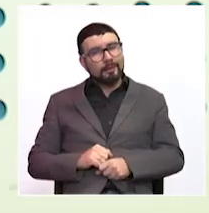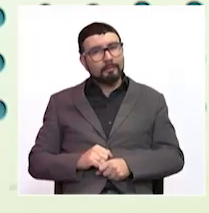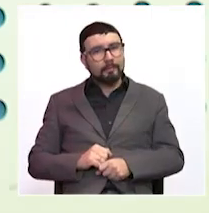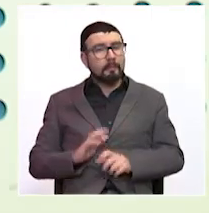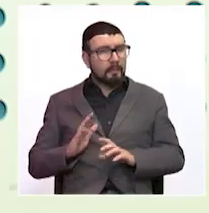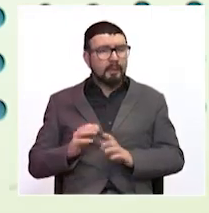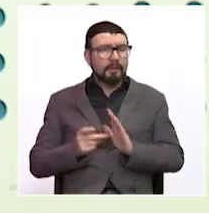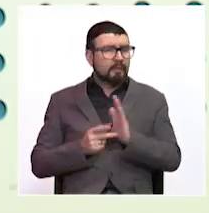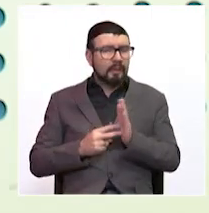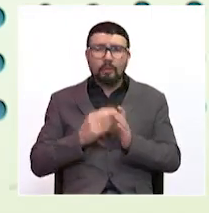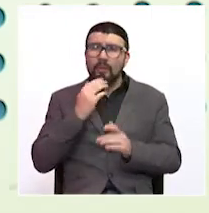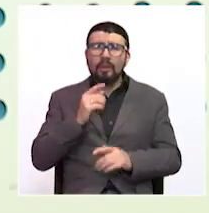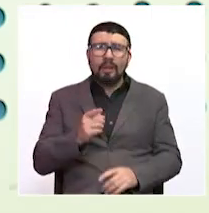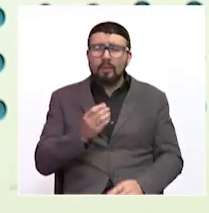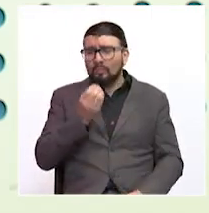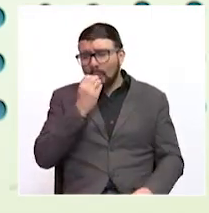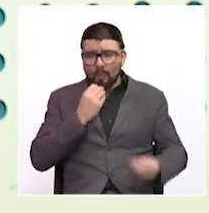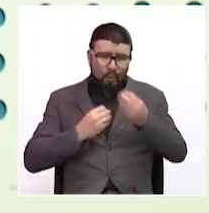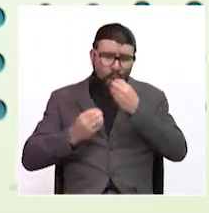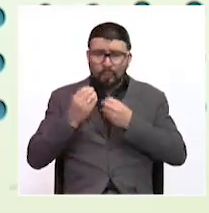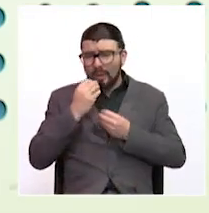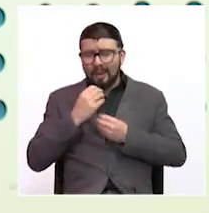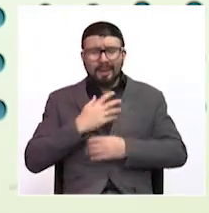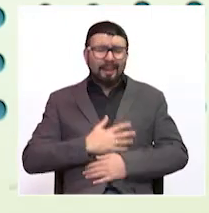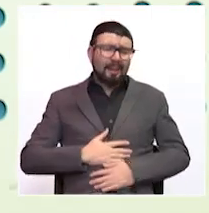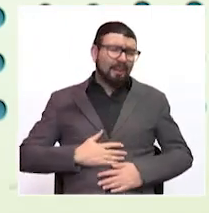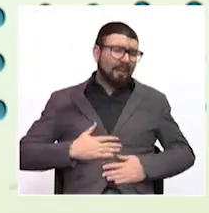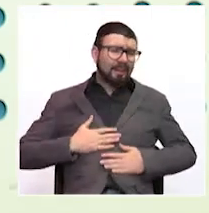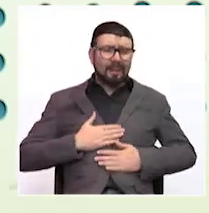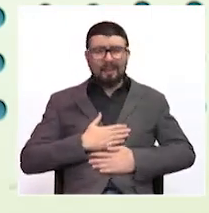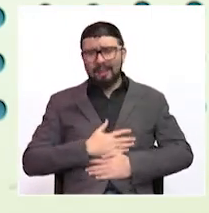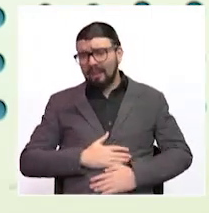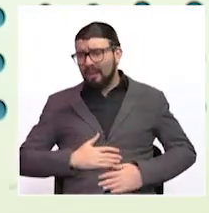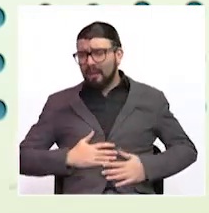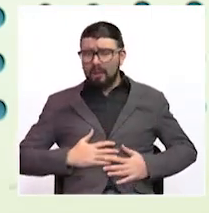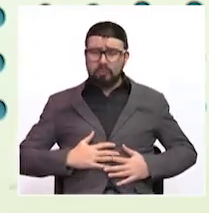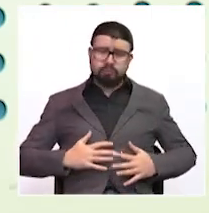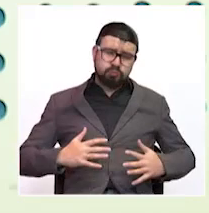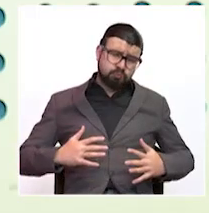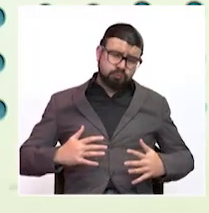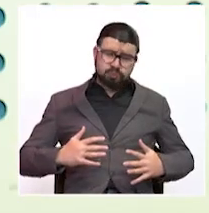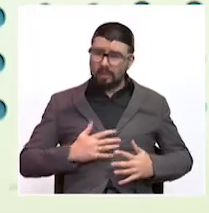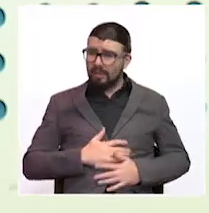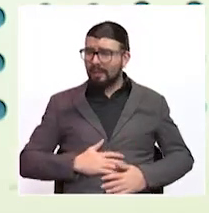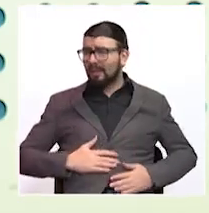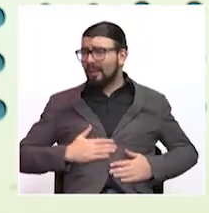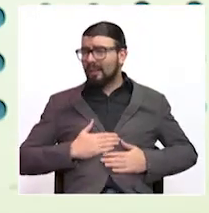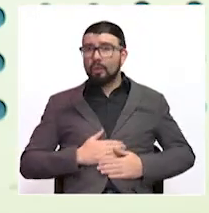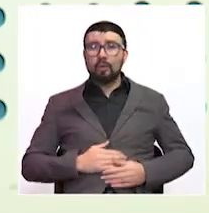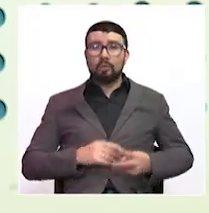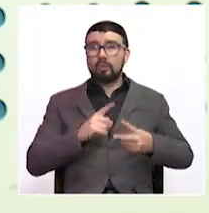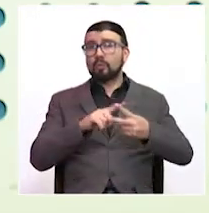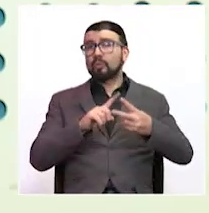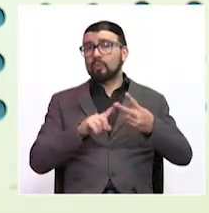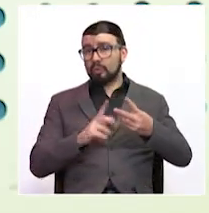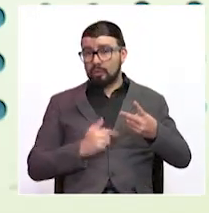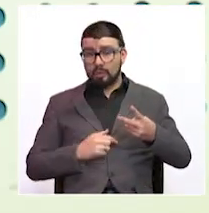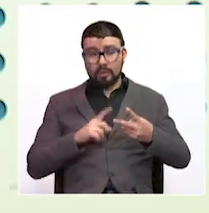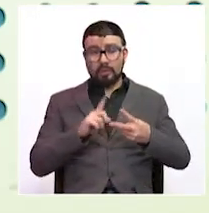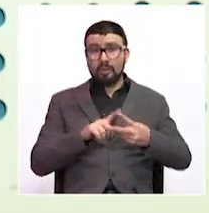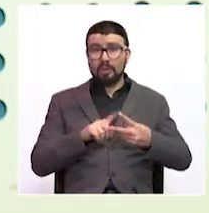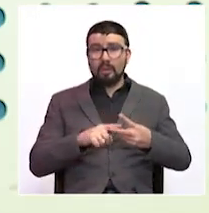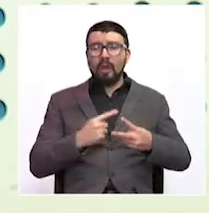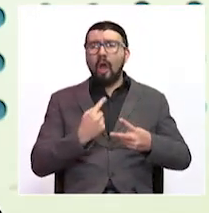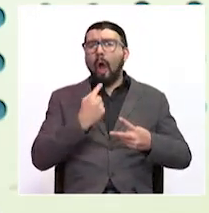come mal y se indigesta se va a sentir terriblemente mal tiene dos opciones o eliminarla atrás buscando